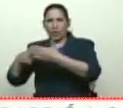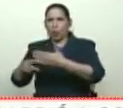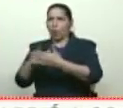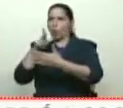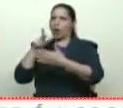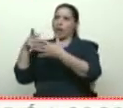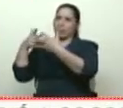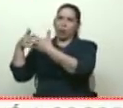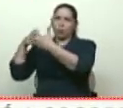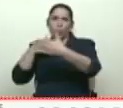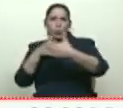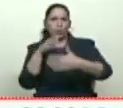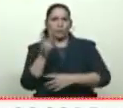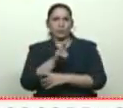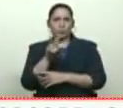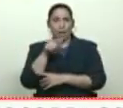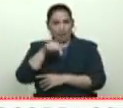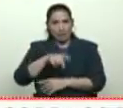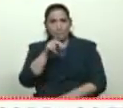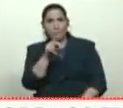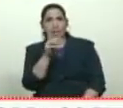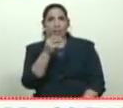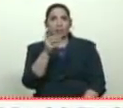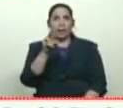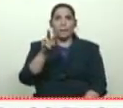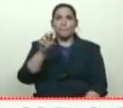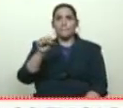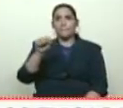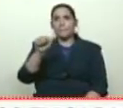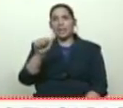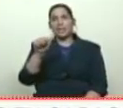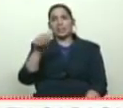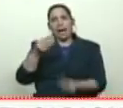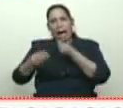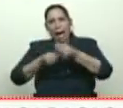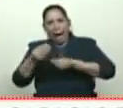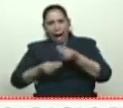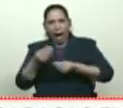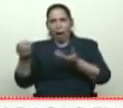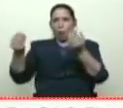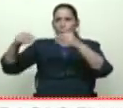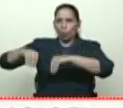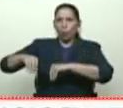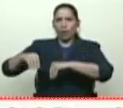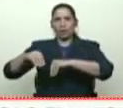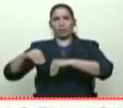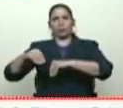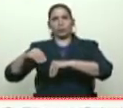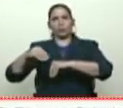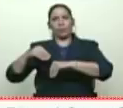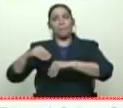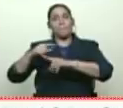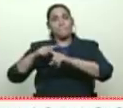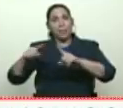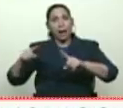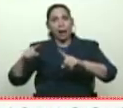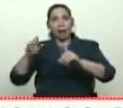Cuando aquí PDVSA hace un convenio para tratar a los pacientes de médula,